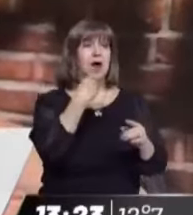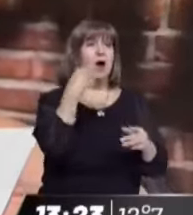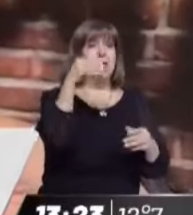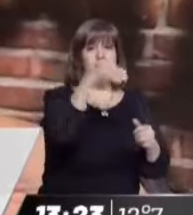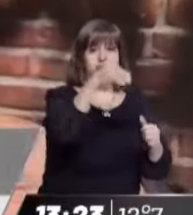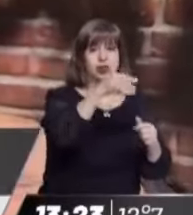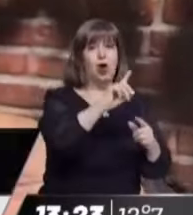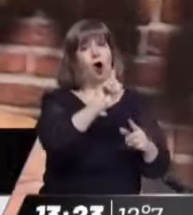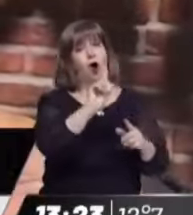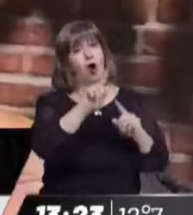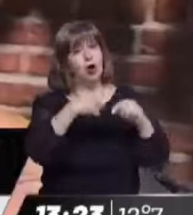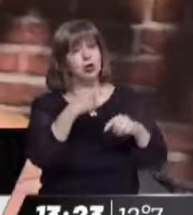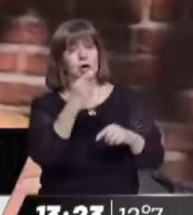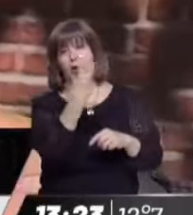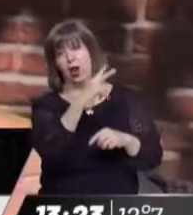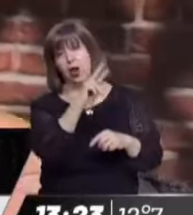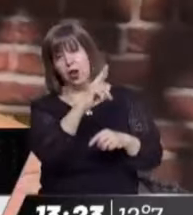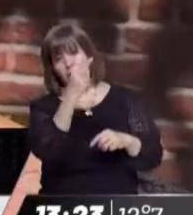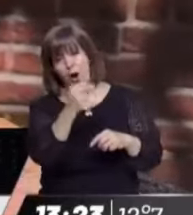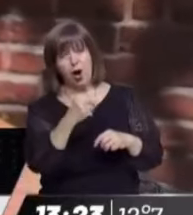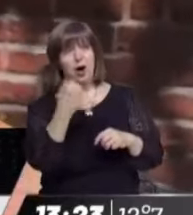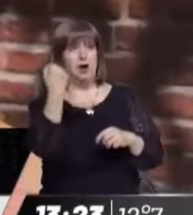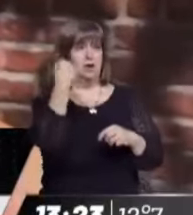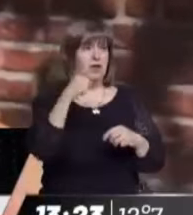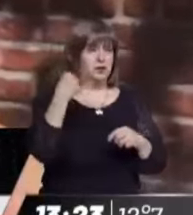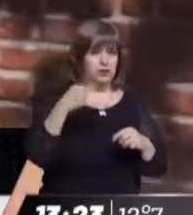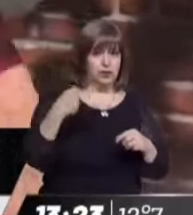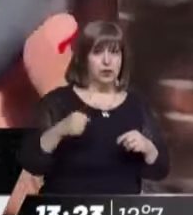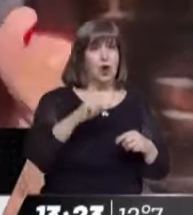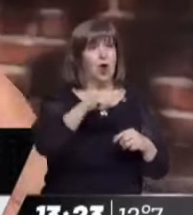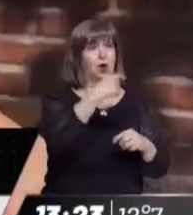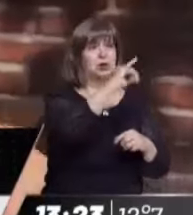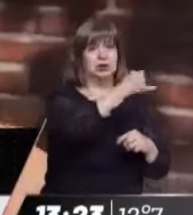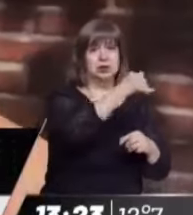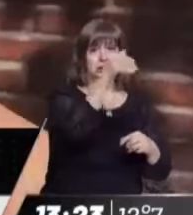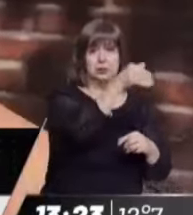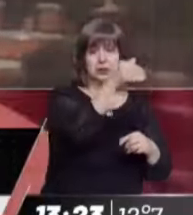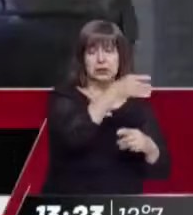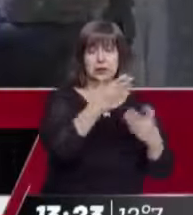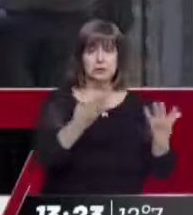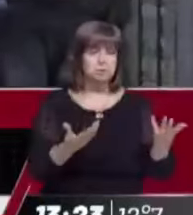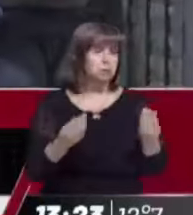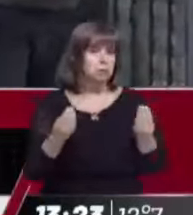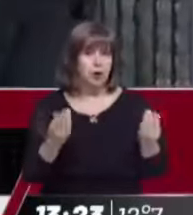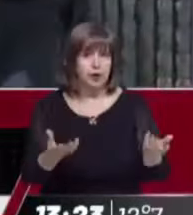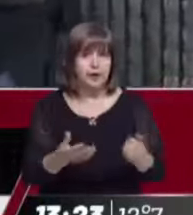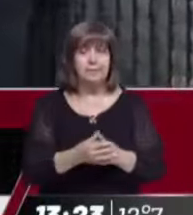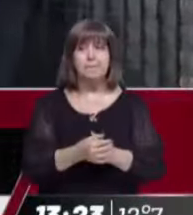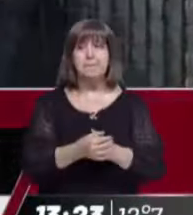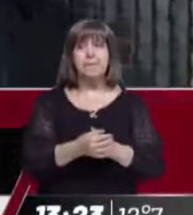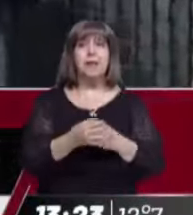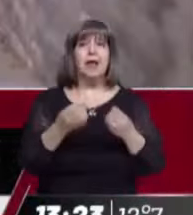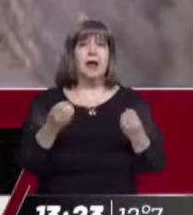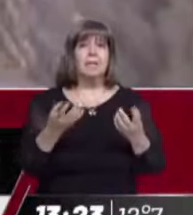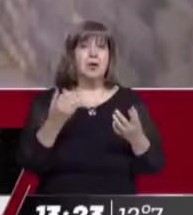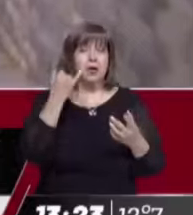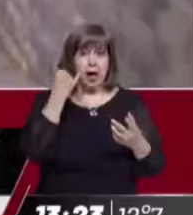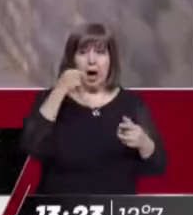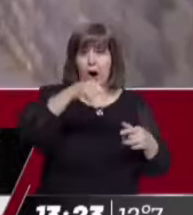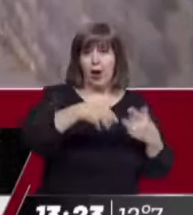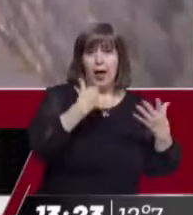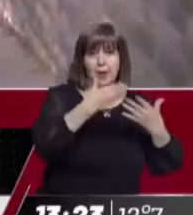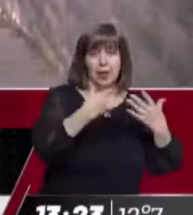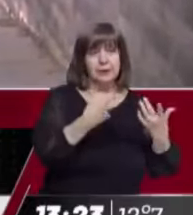dispar como los paros que vienen aconteciéndose a nivel nacional. ¿Y las qué motivo? Y porque ya han empezado a debatir